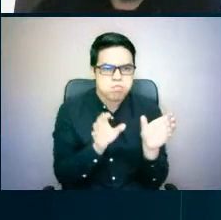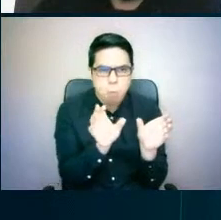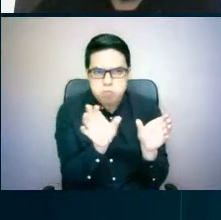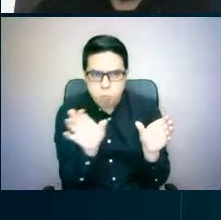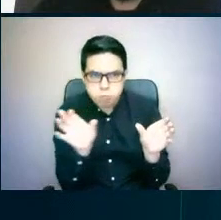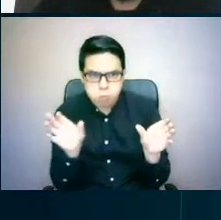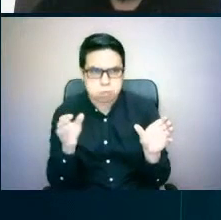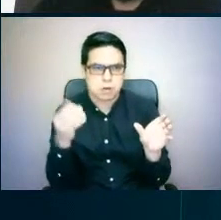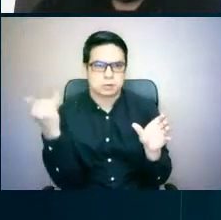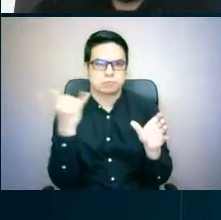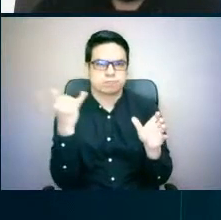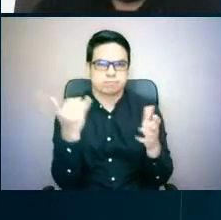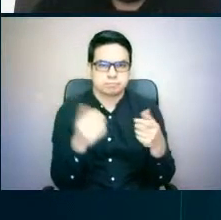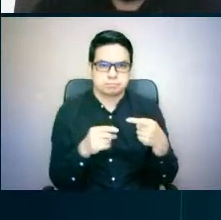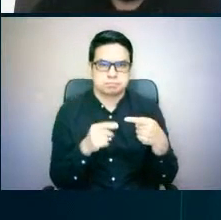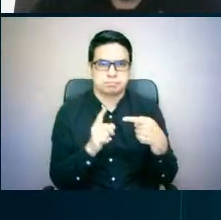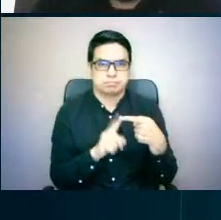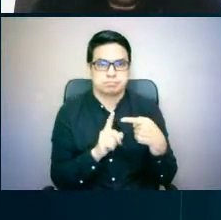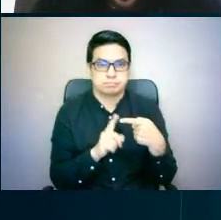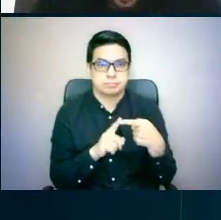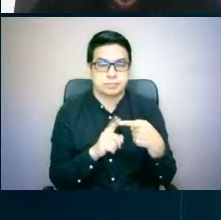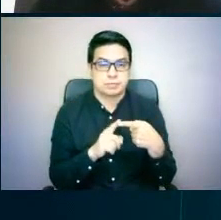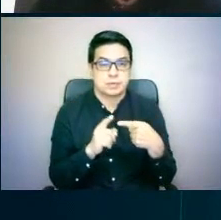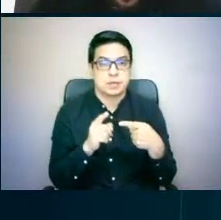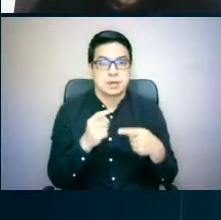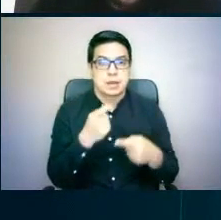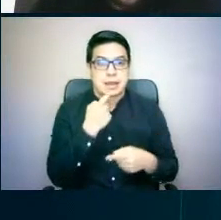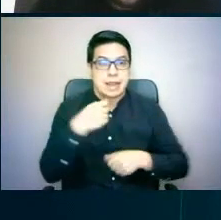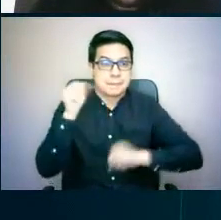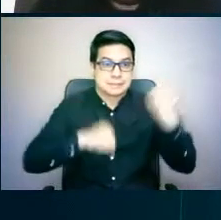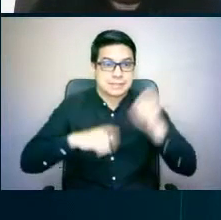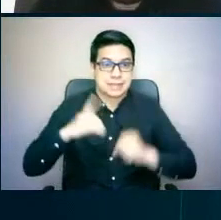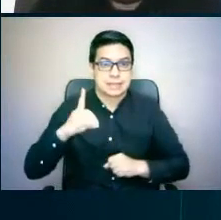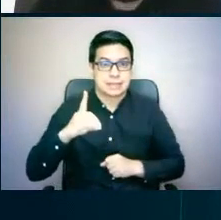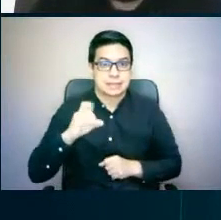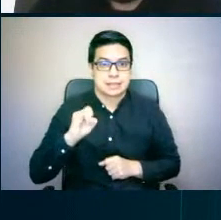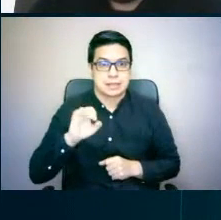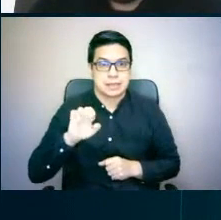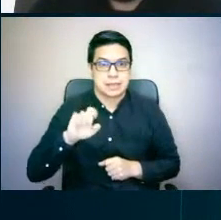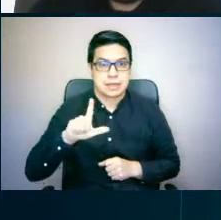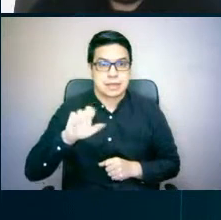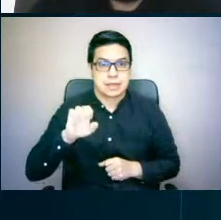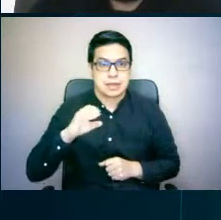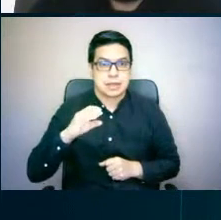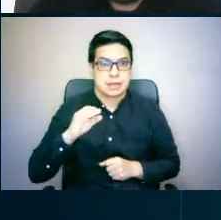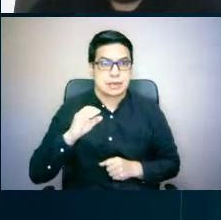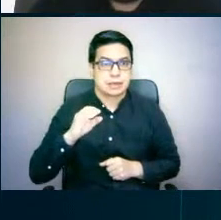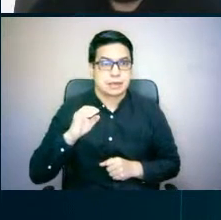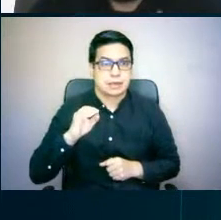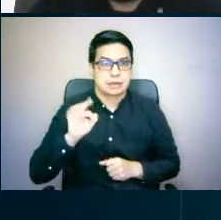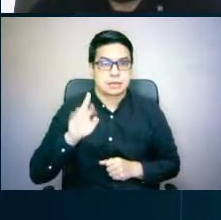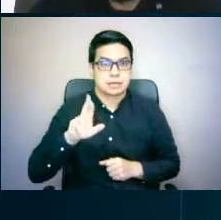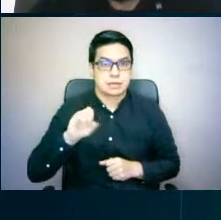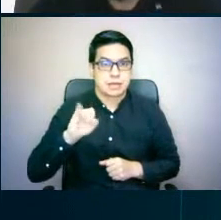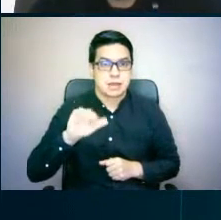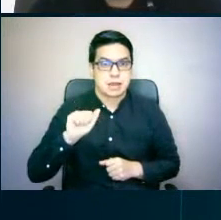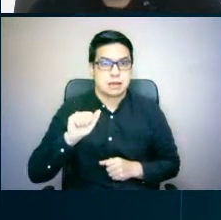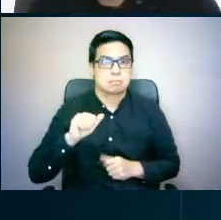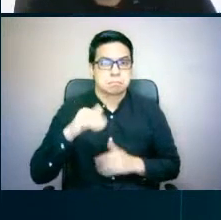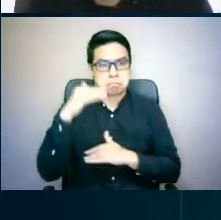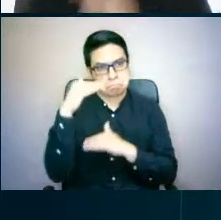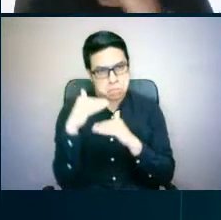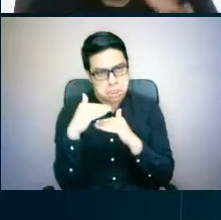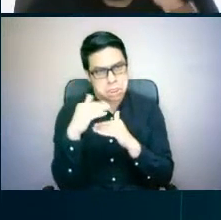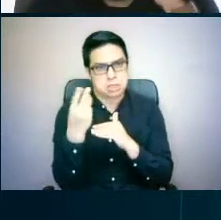la capacidad dieléctrica del 30% con relación al gas SF6. Por